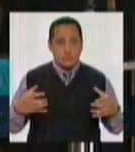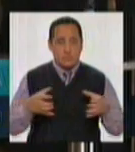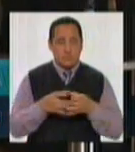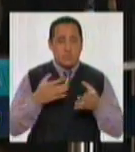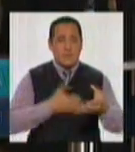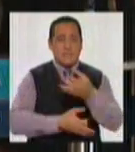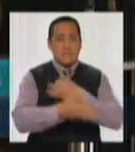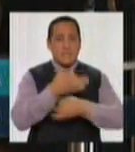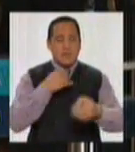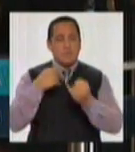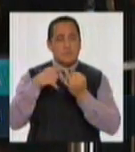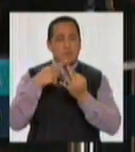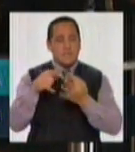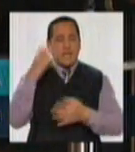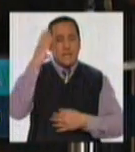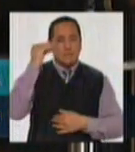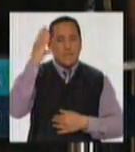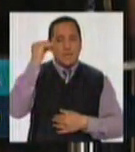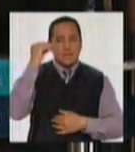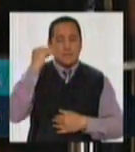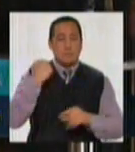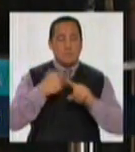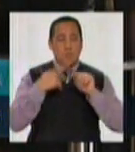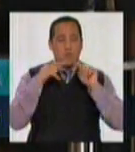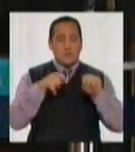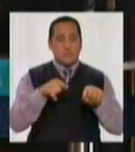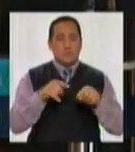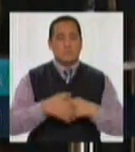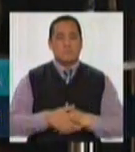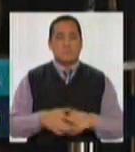el intercambio de estas experiencias. Por lo tanto,